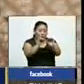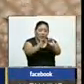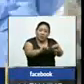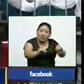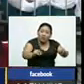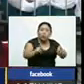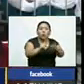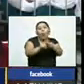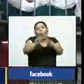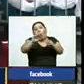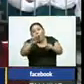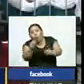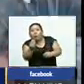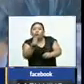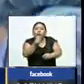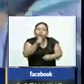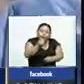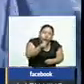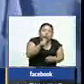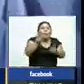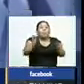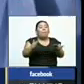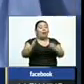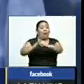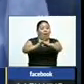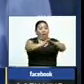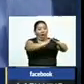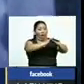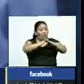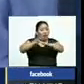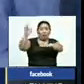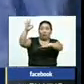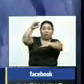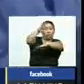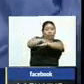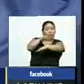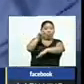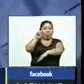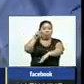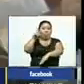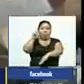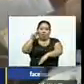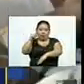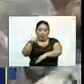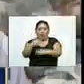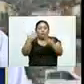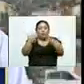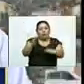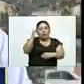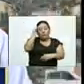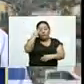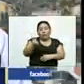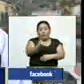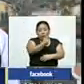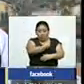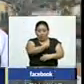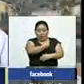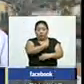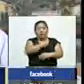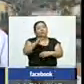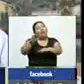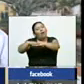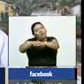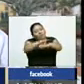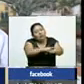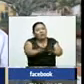como personas de la tercera edad, para evitar que sean infectados por esta enfermedad. Autoridades de la Secretaría de Salud recomiendan a la